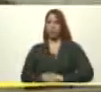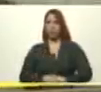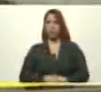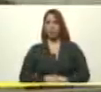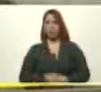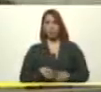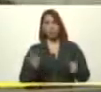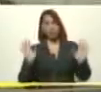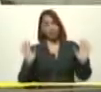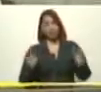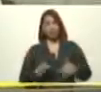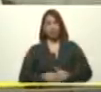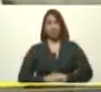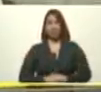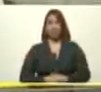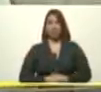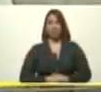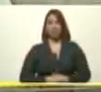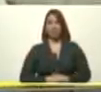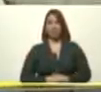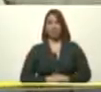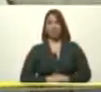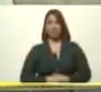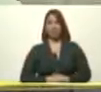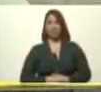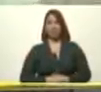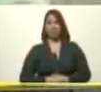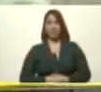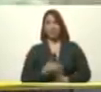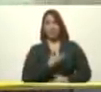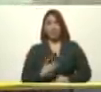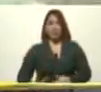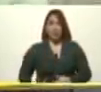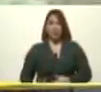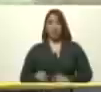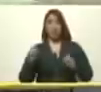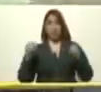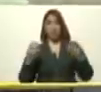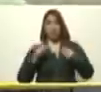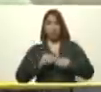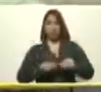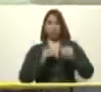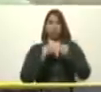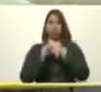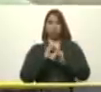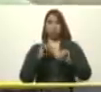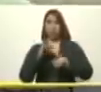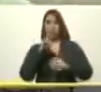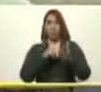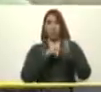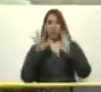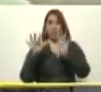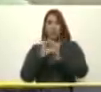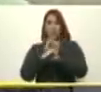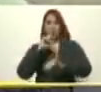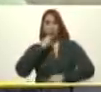hace putin ha logrado recuperar en una década ya para el 2010 rusia